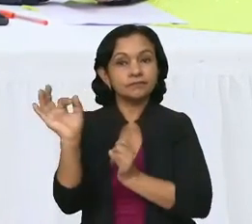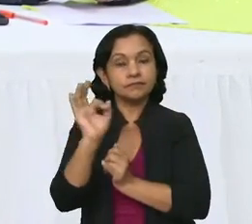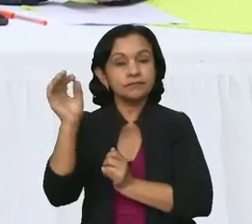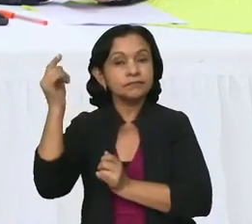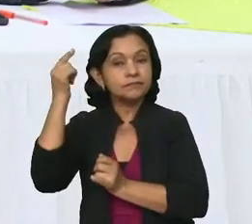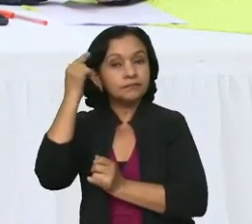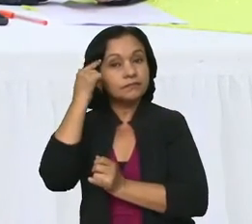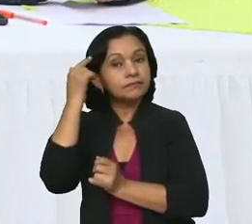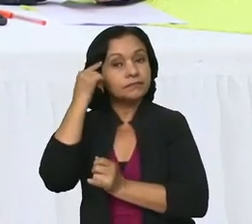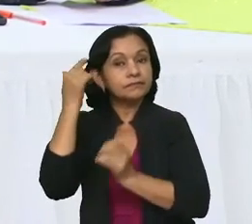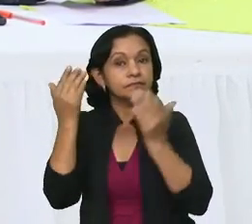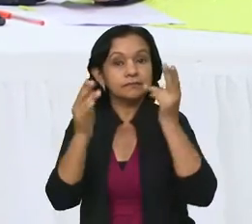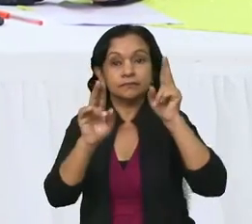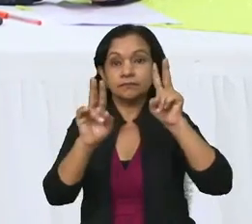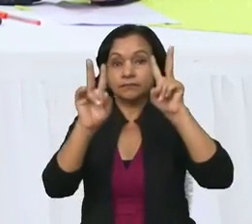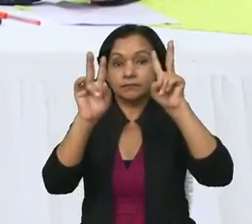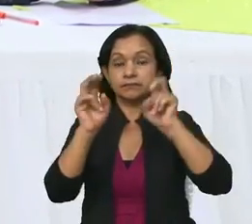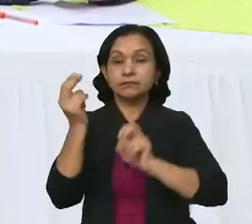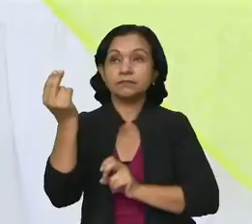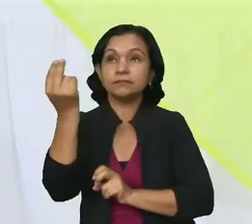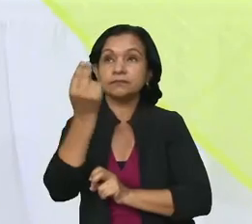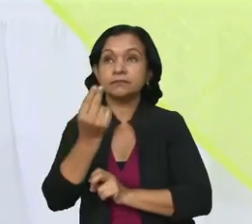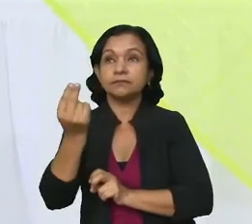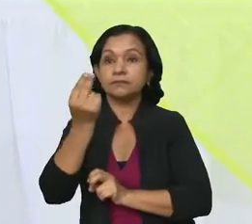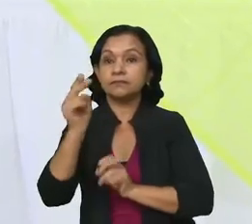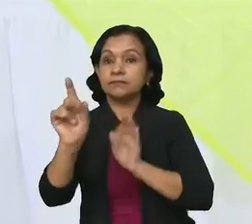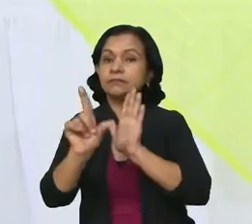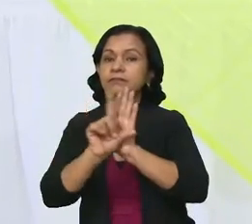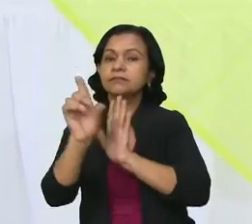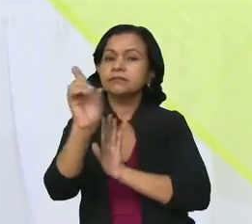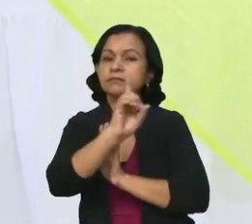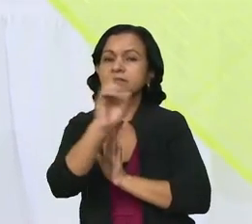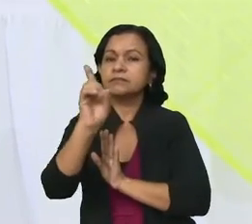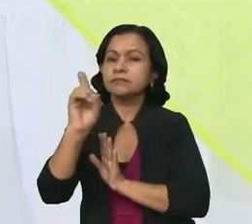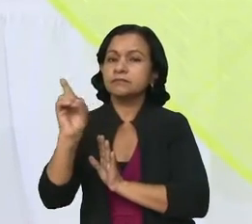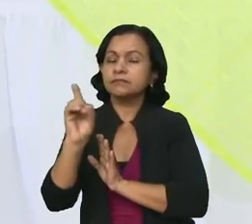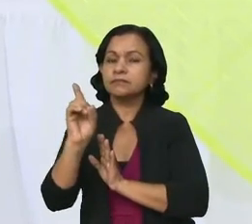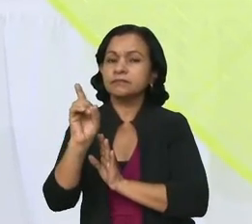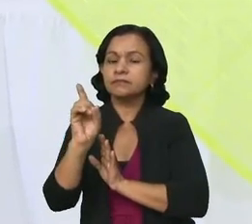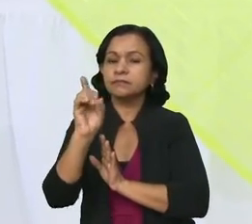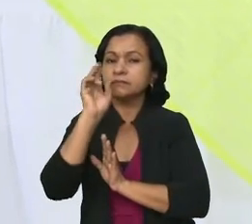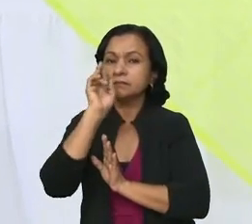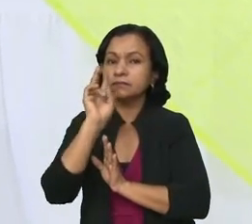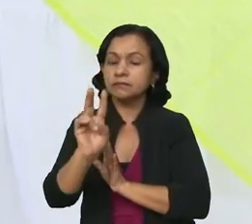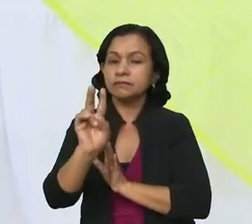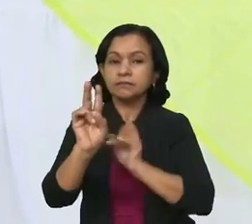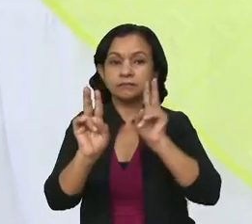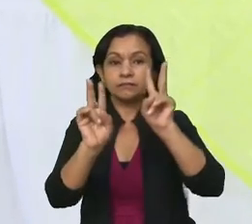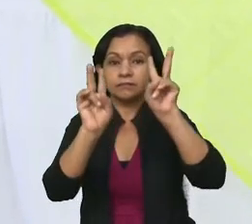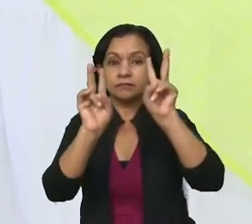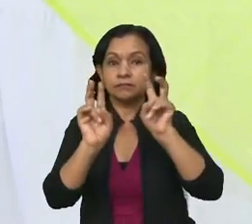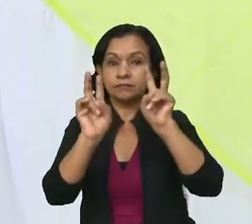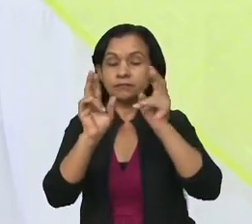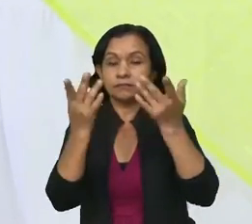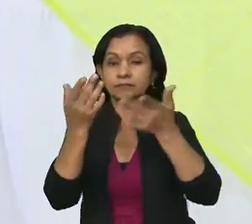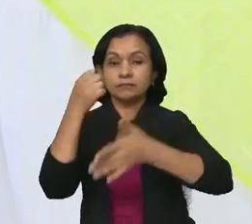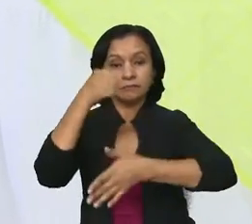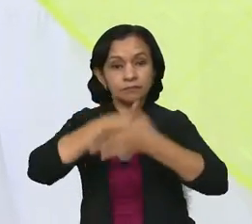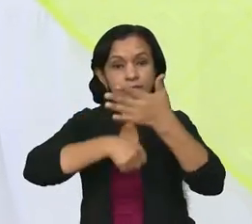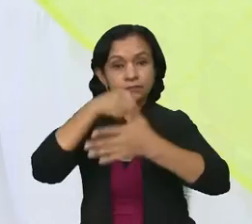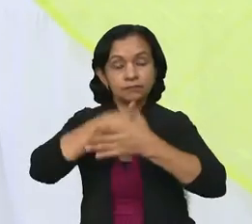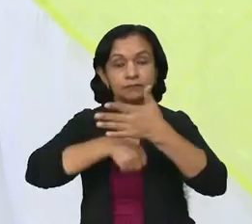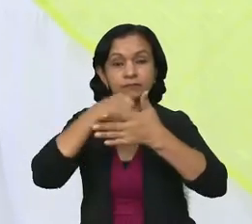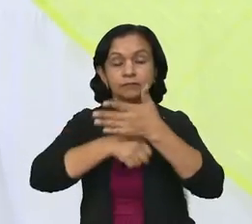planteamos de que el ámbito de aplicación de esta ley tiene que ver con el ámbito de la defensa de